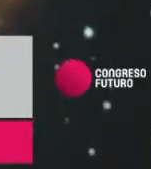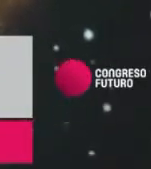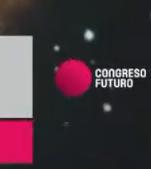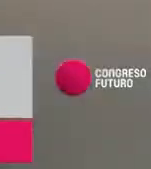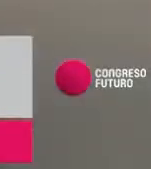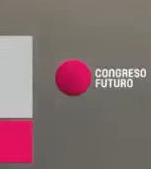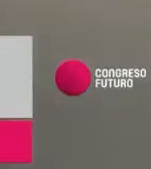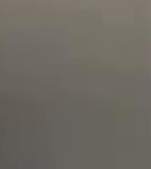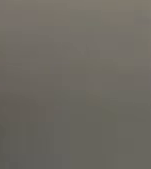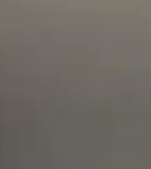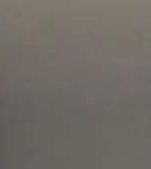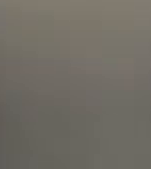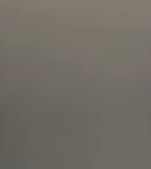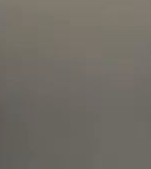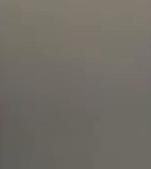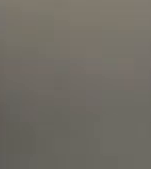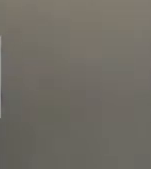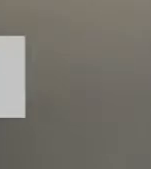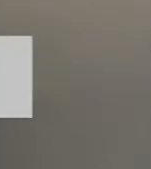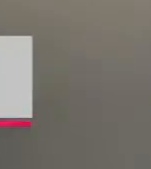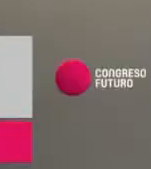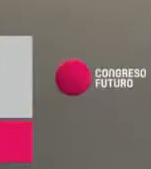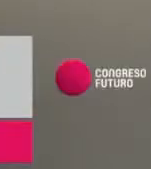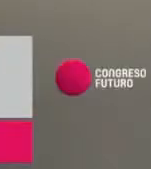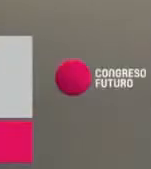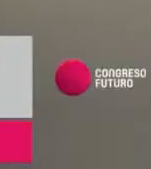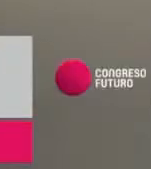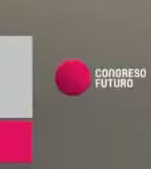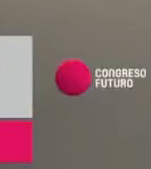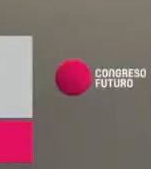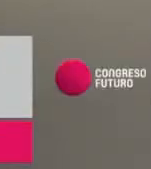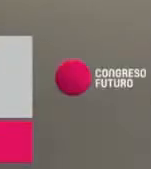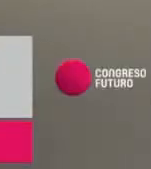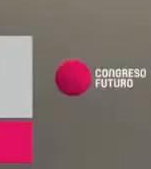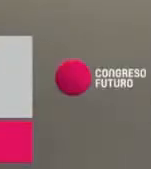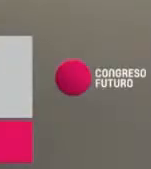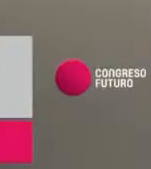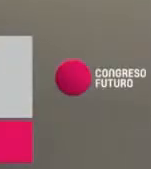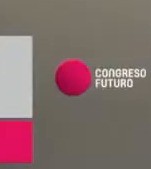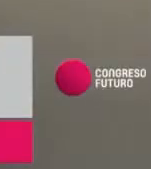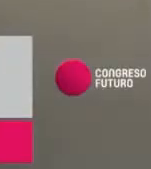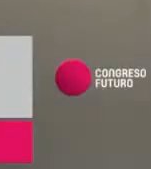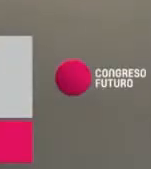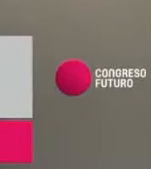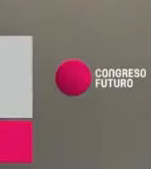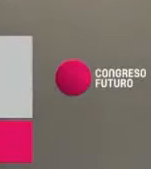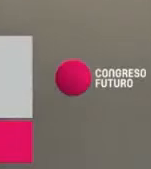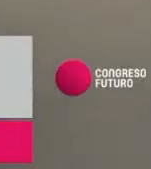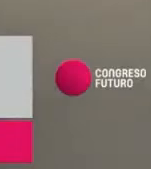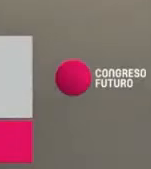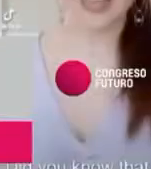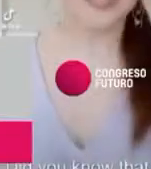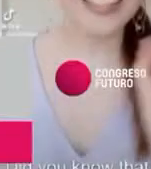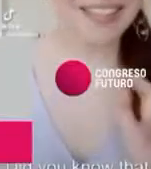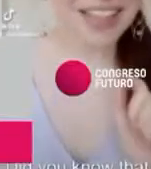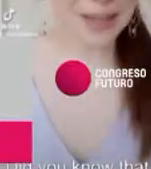grande. Eso era impensado hace unos años atrás. Así que me siento plenamente